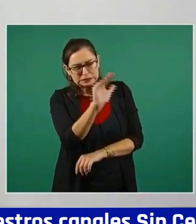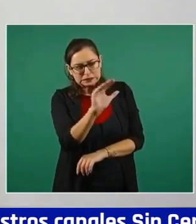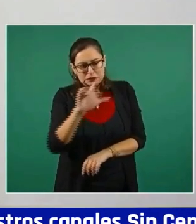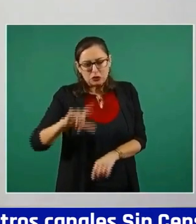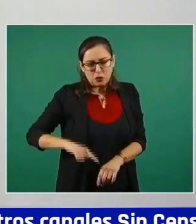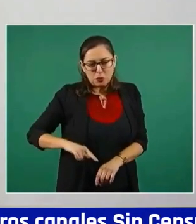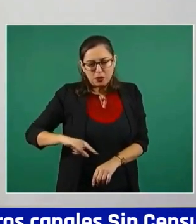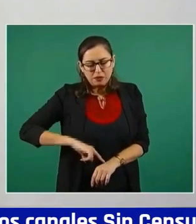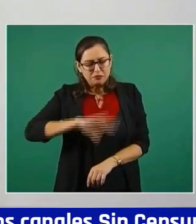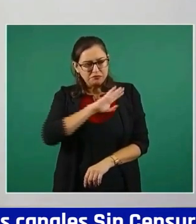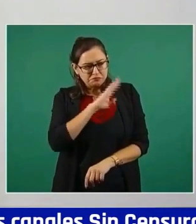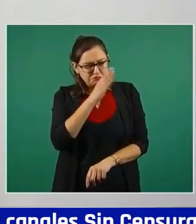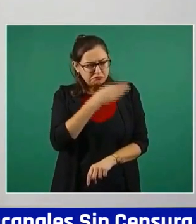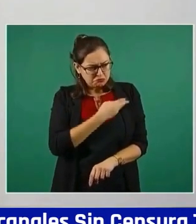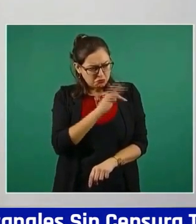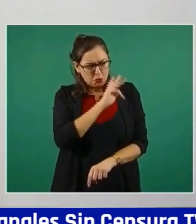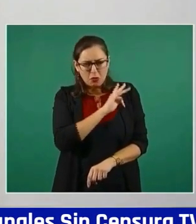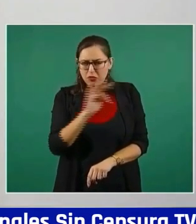ver hacia el futuro,